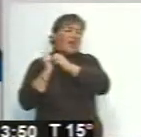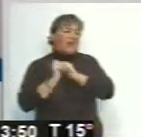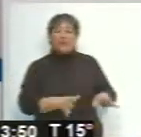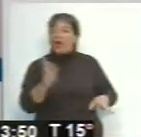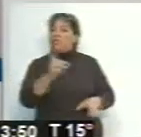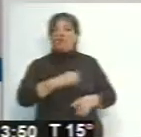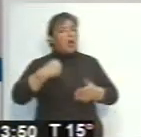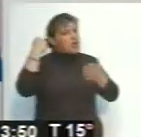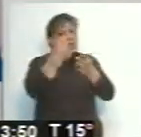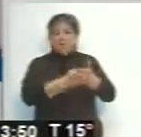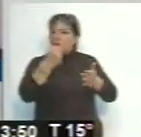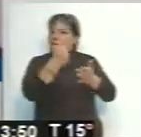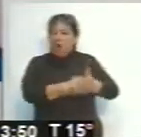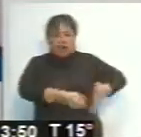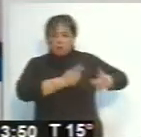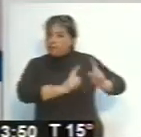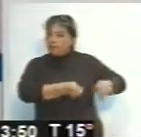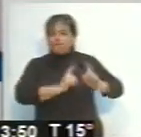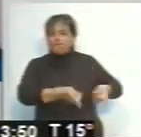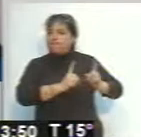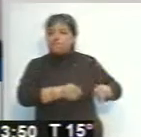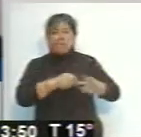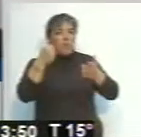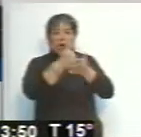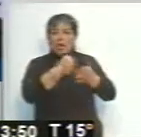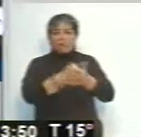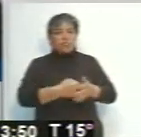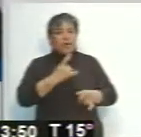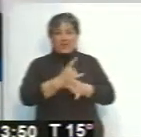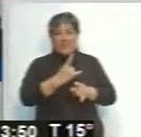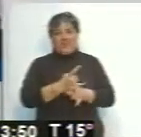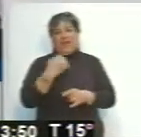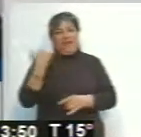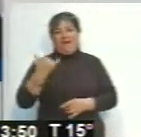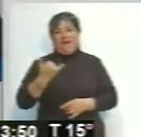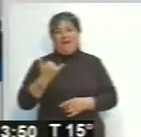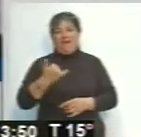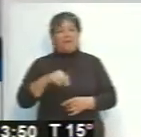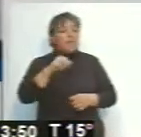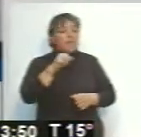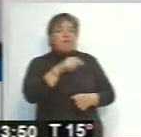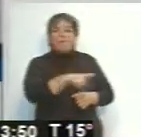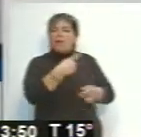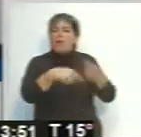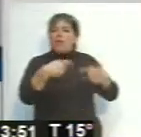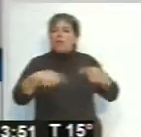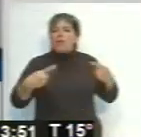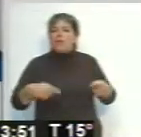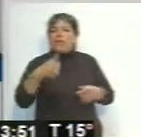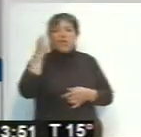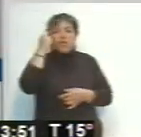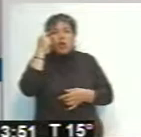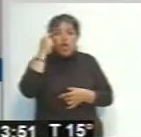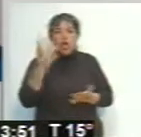pelear de igual a igual, porque la lucha siempre es contra uno mismo, ¿no? Ramiro, por muchísimos factores que tienen que ver con cuestiones